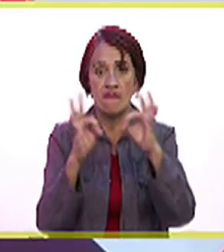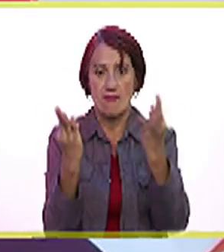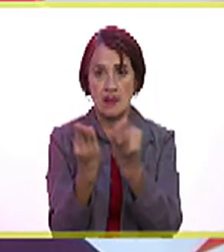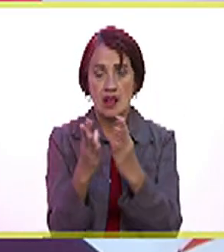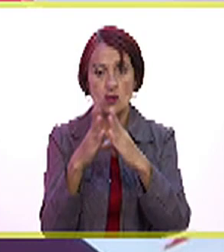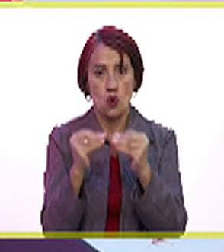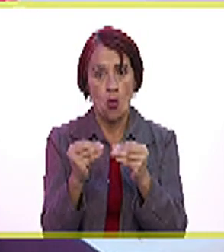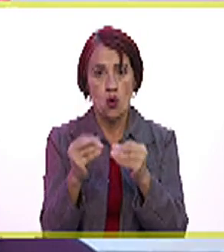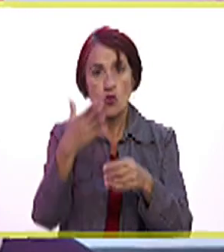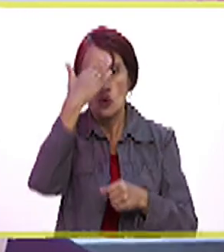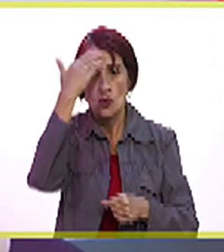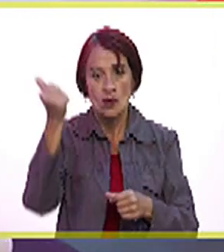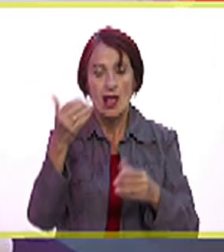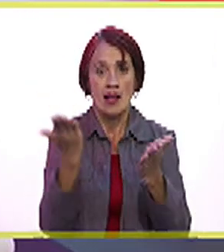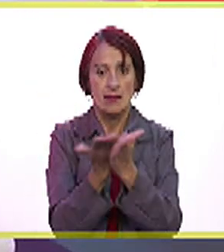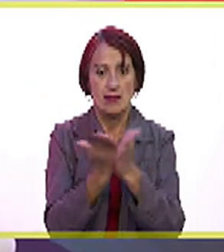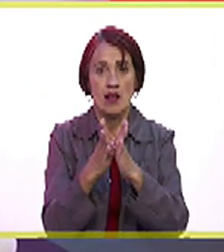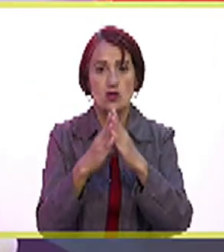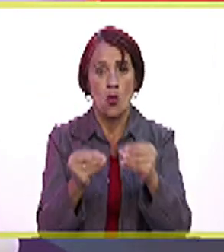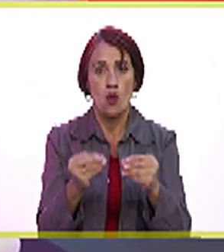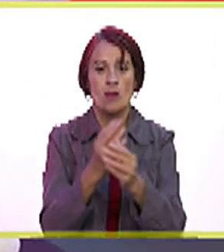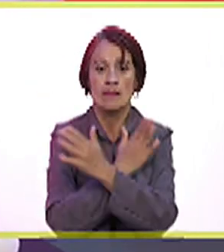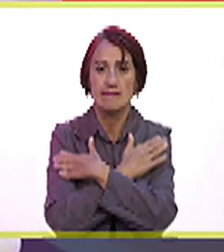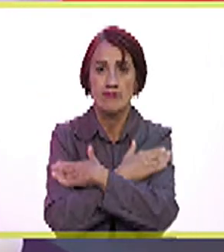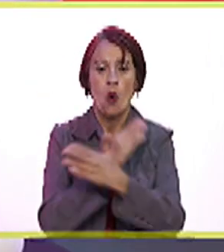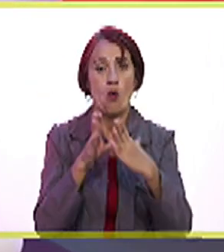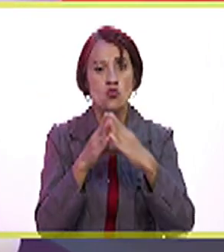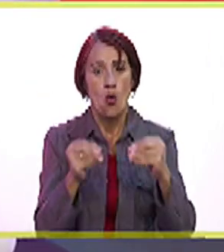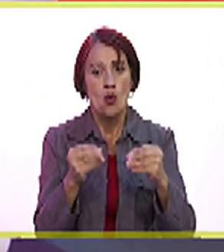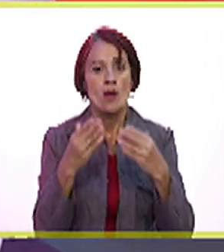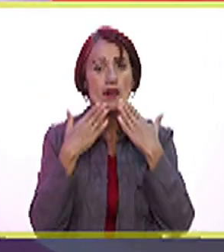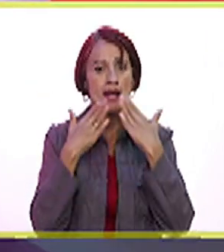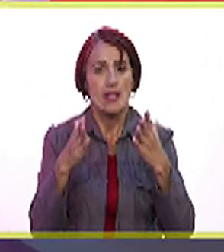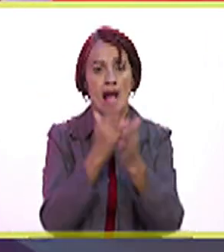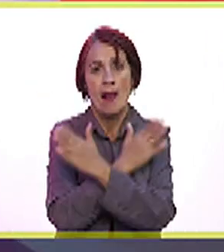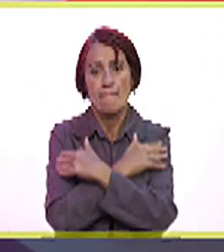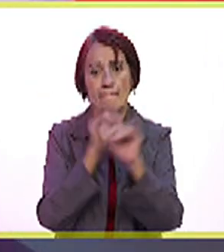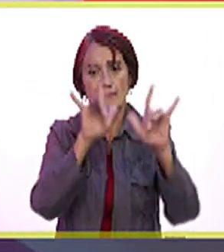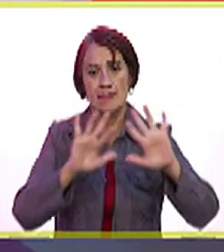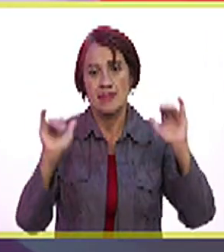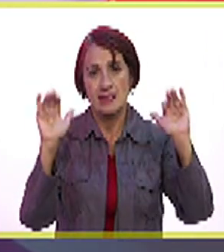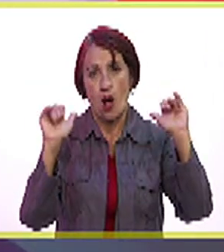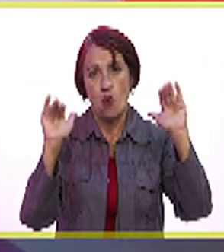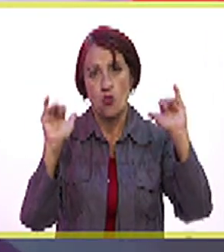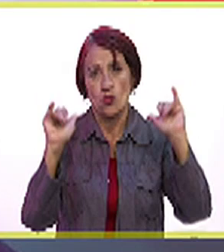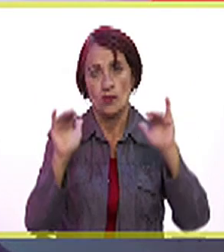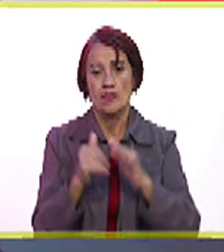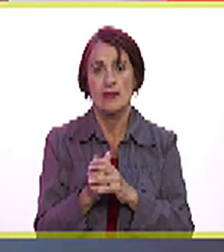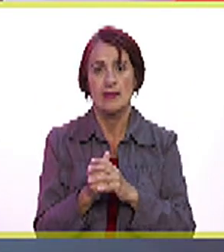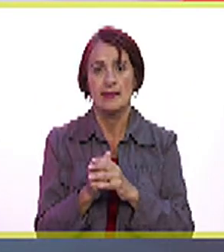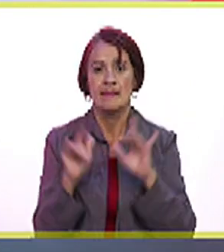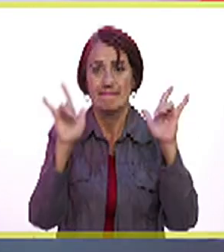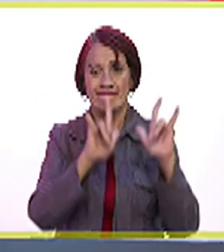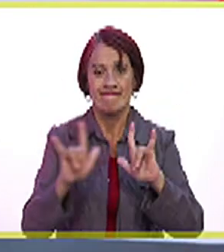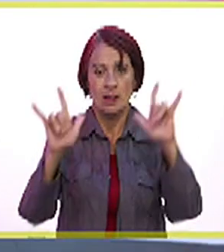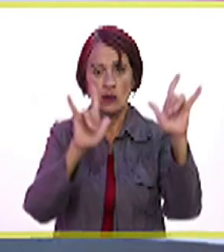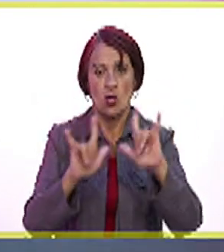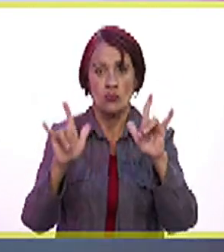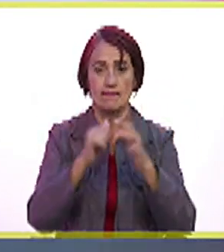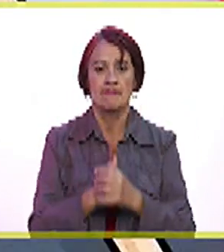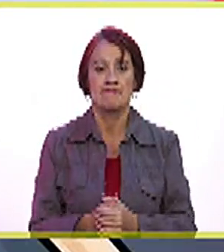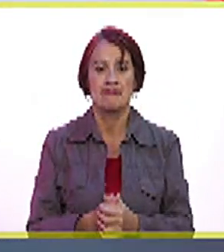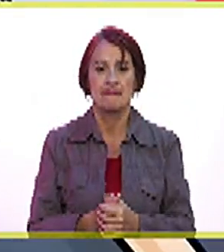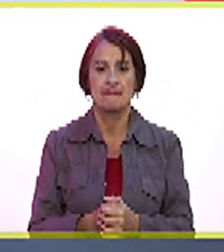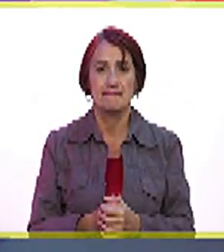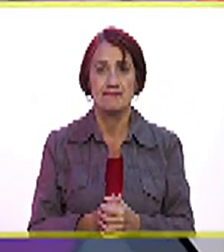No se aparten de este programa educativo que llega a ustedes con muchísimo amor y mucho cariño. Nos vemos en una próxima oportunidad. Se despide Santana Wilmer. Chao, chao.